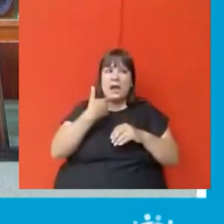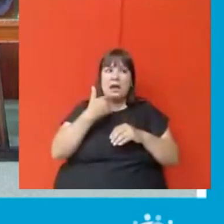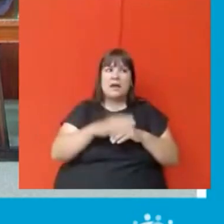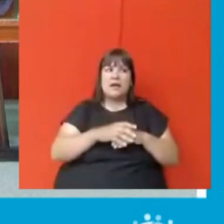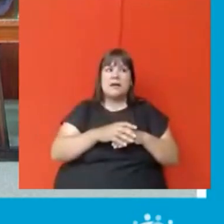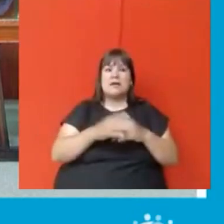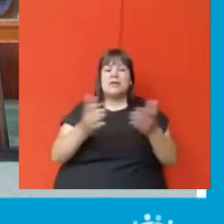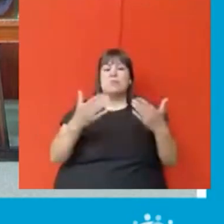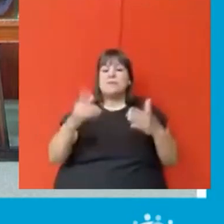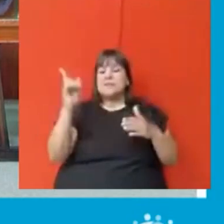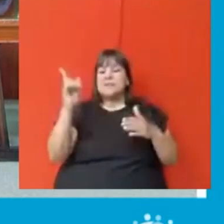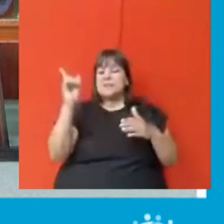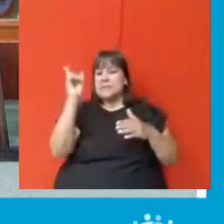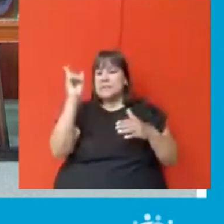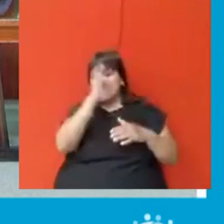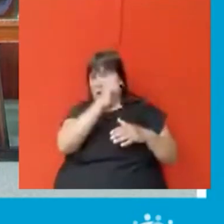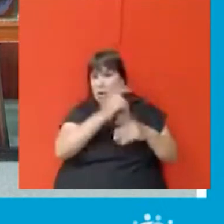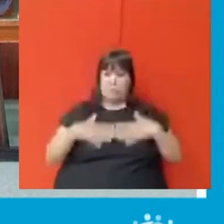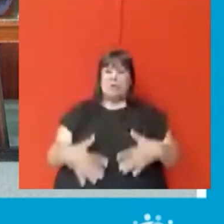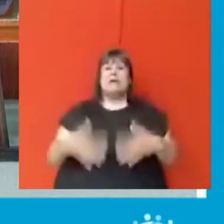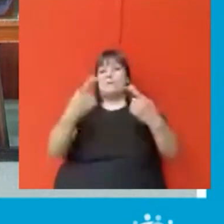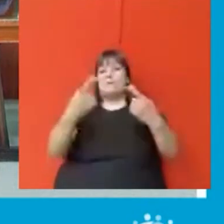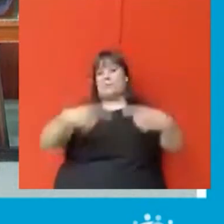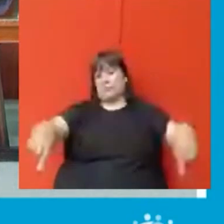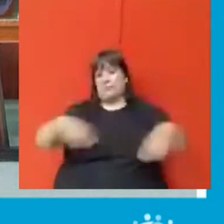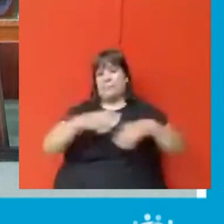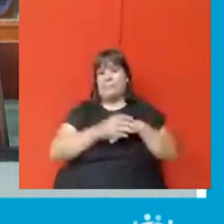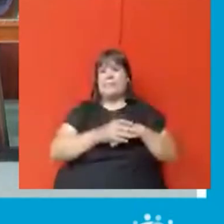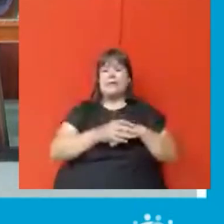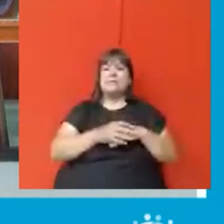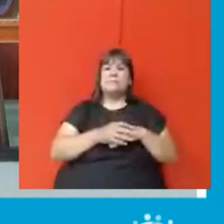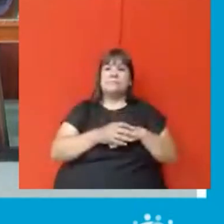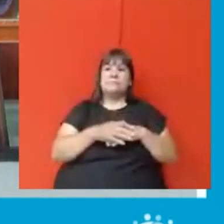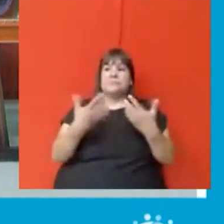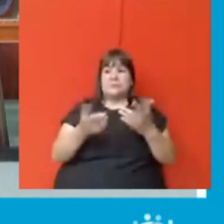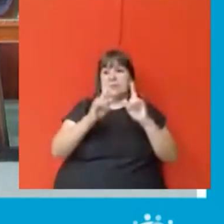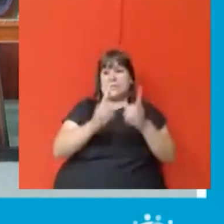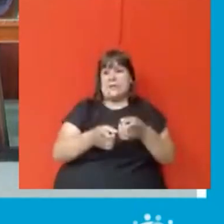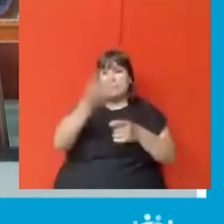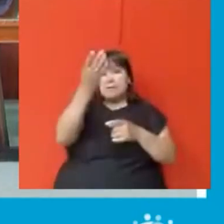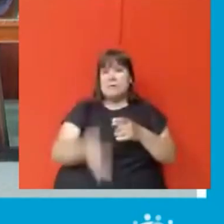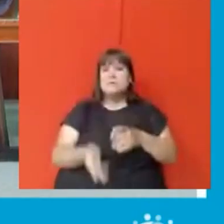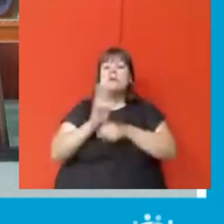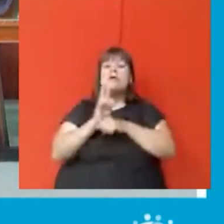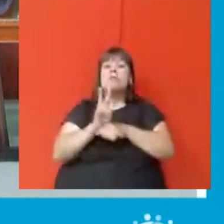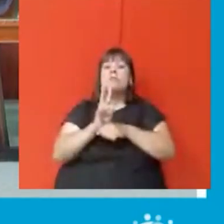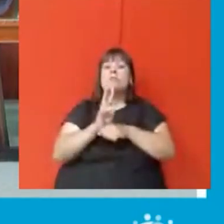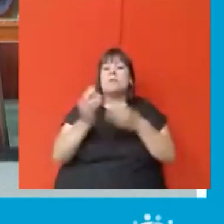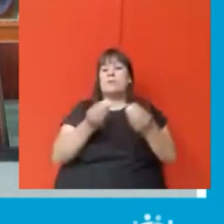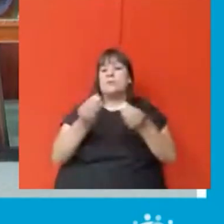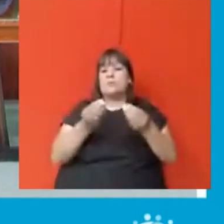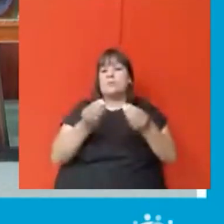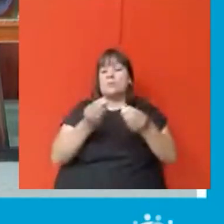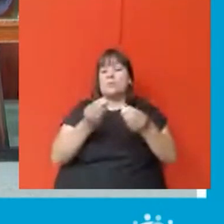entorno, en un tratamiento, en un cuidado, en una asistencia. Y que las personas a las cuales se las dañan pueden o no